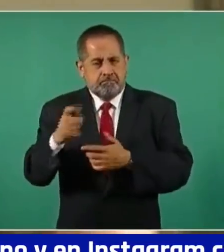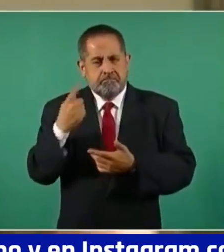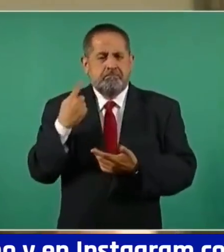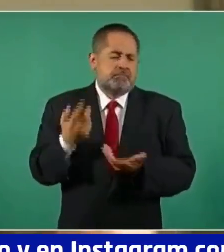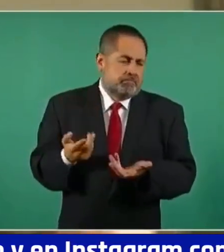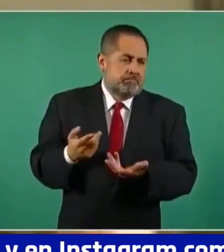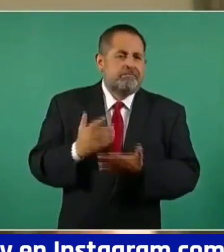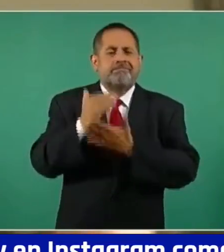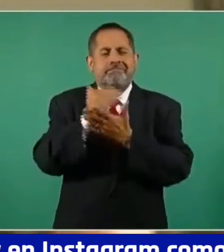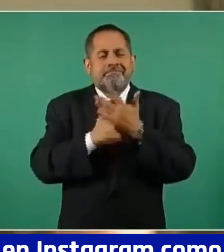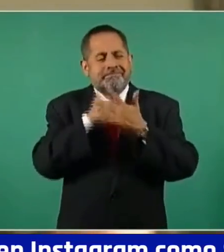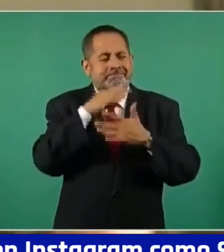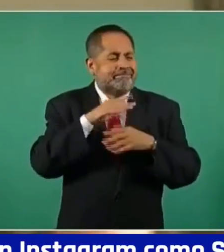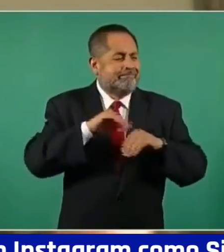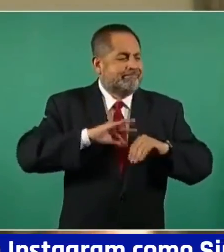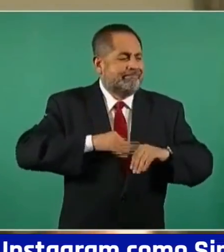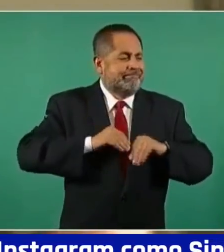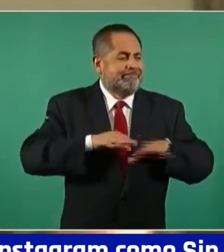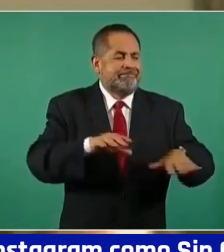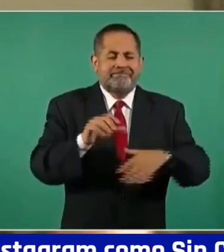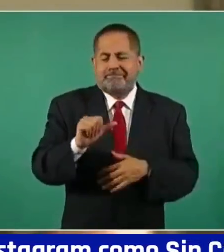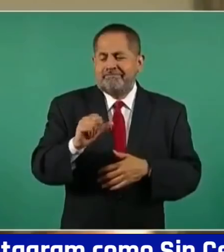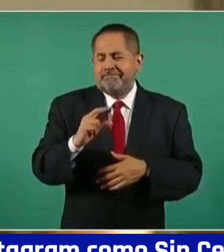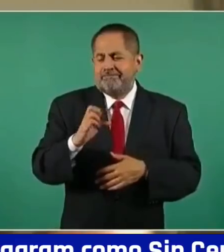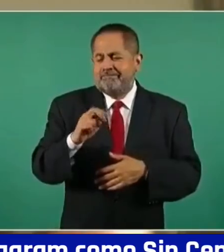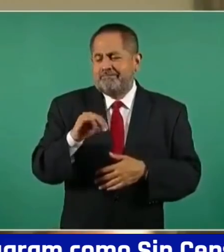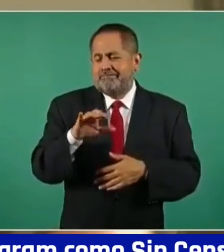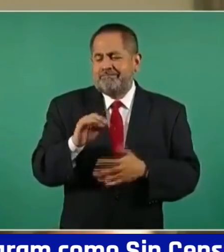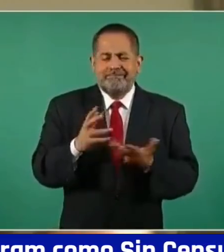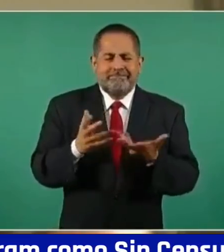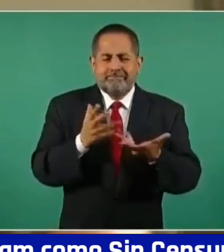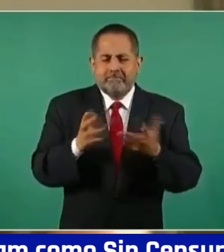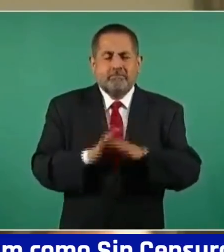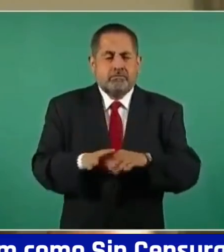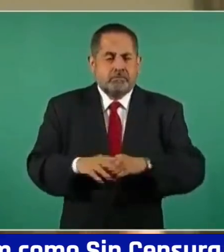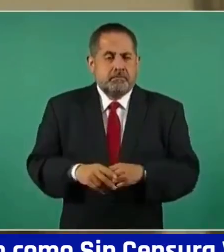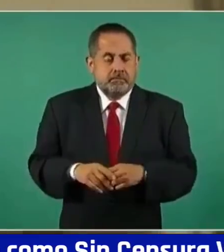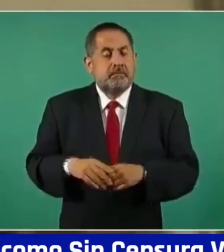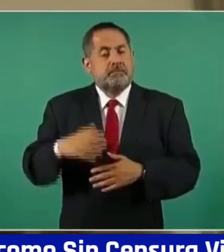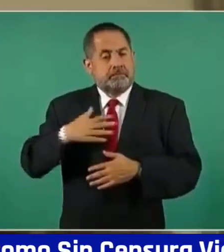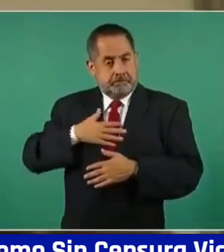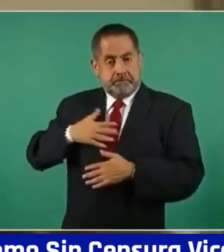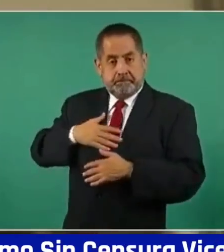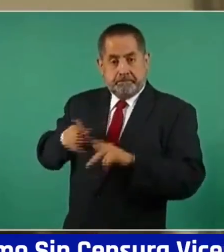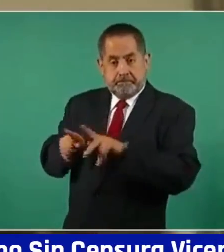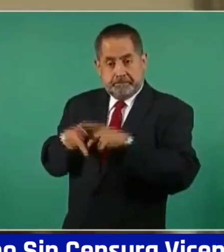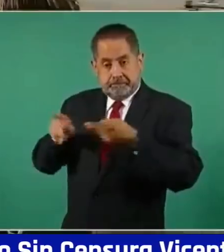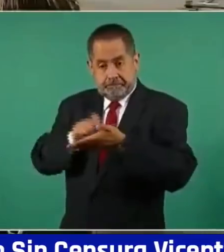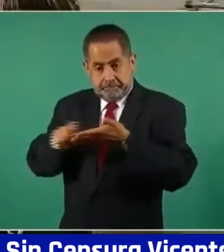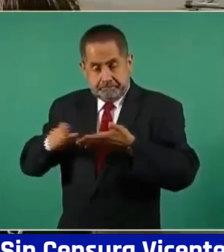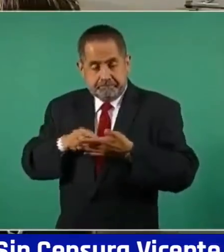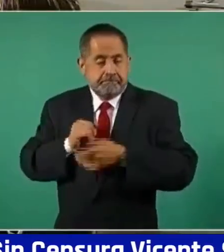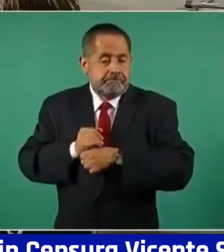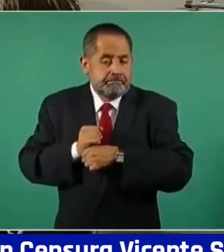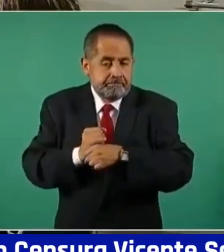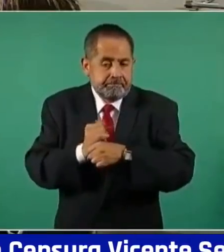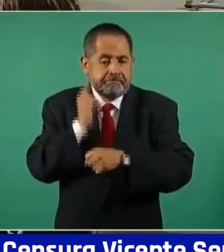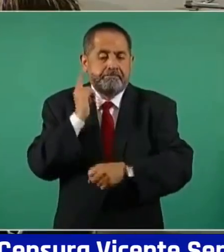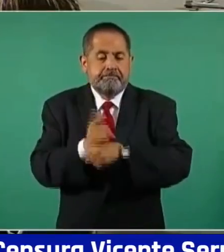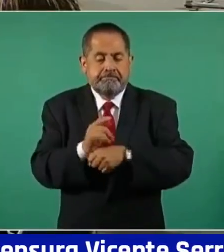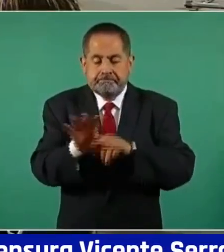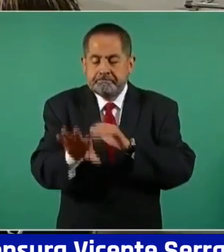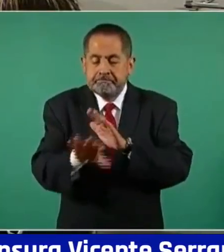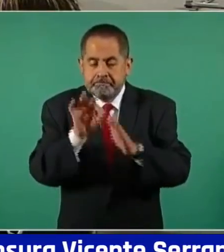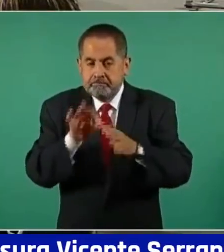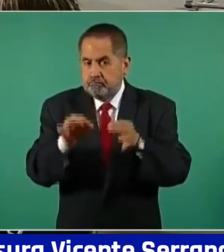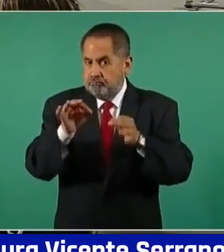la contaminación de arsénico en la región. En contralínea tuvimos acceso a información oficial